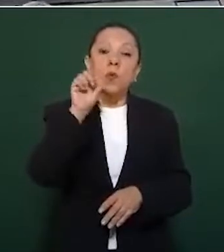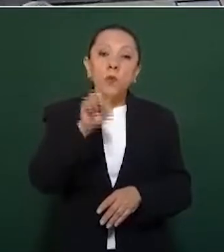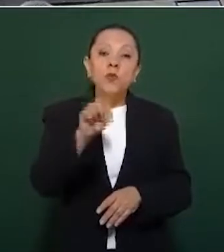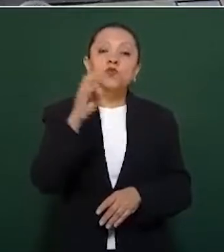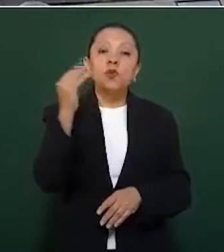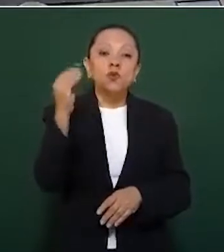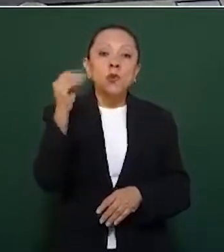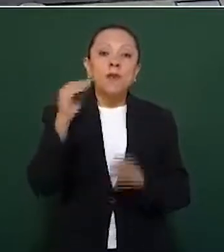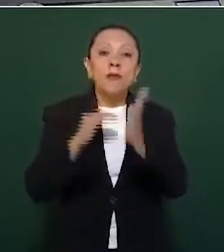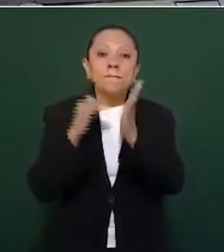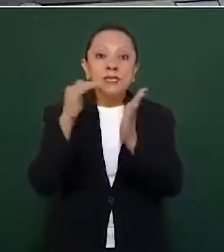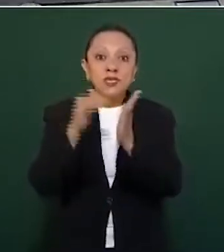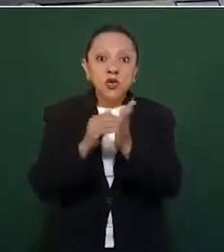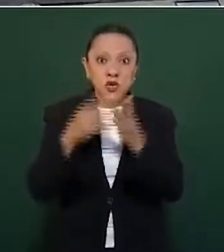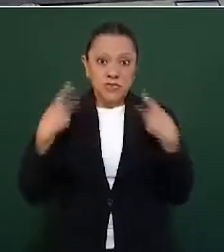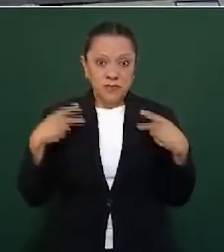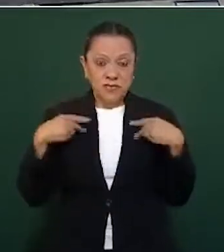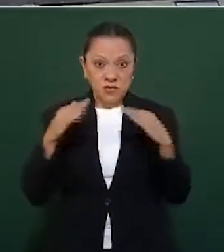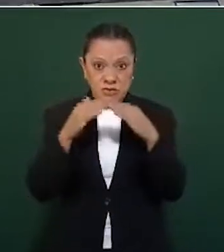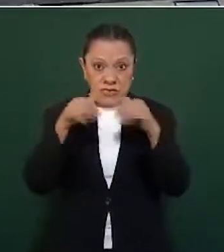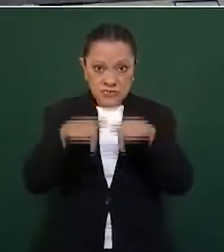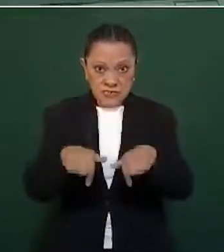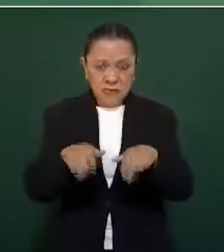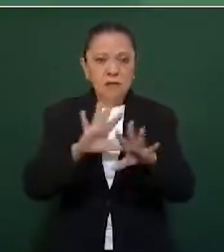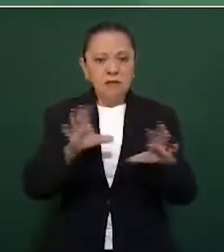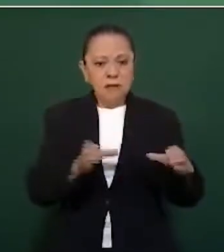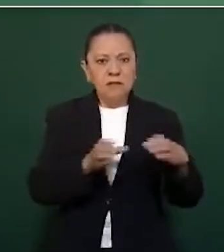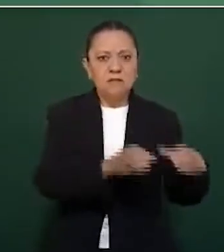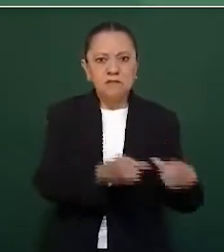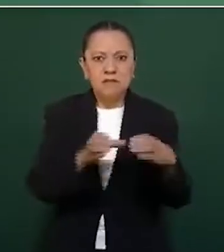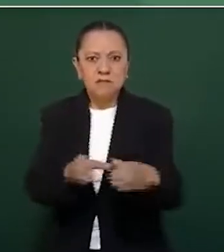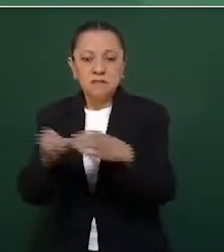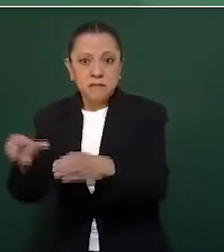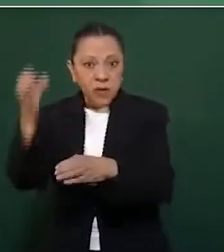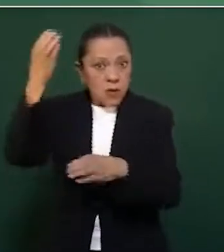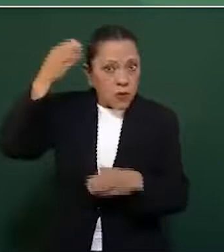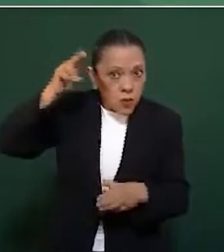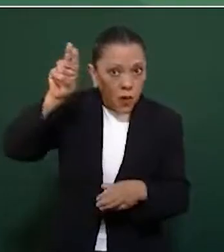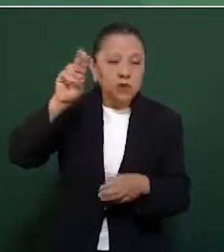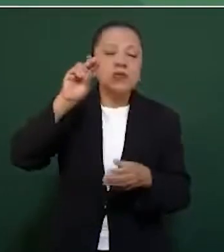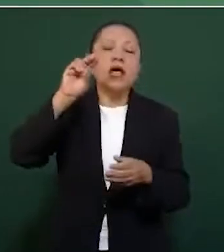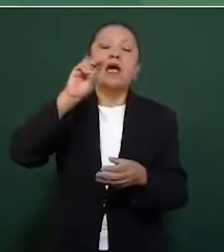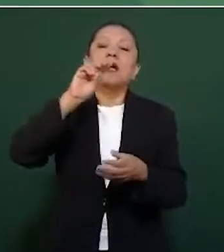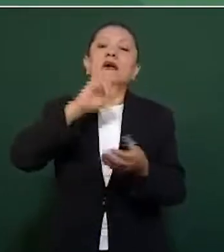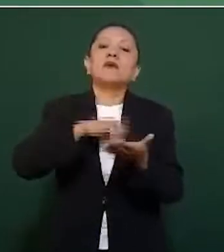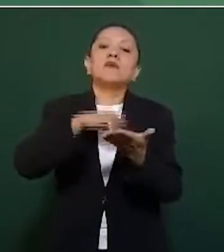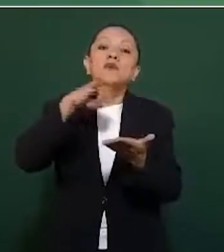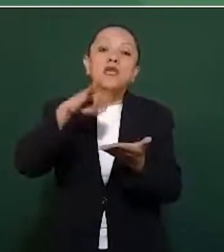y concentra en el municipio de Cuautla, Jiutepec y Cuernavaca casi el